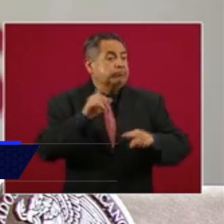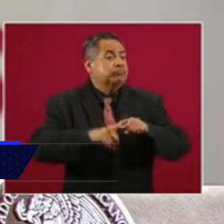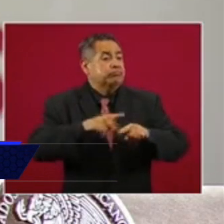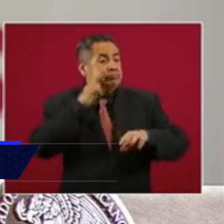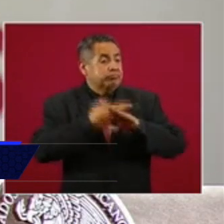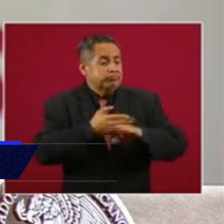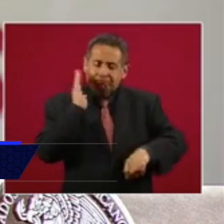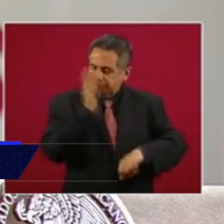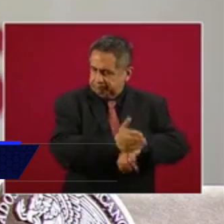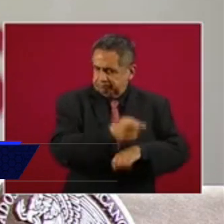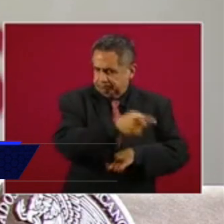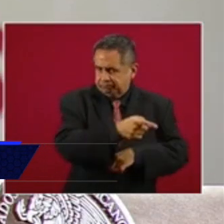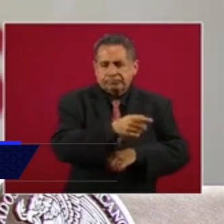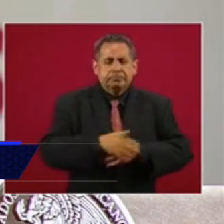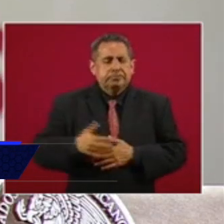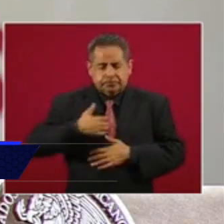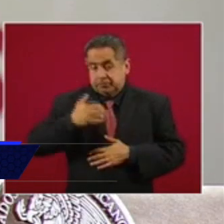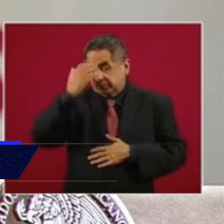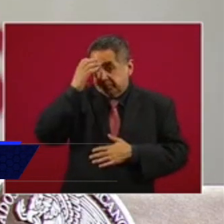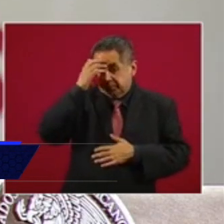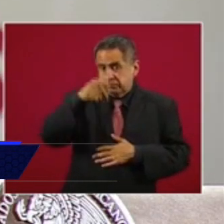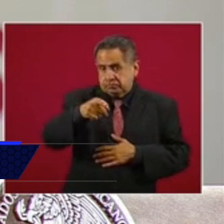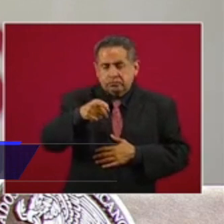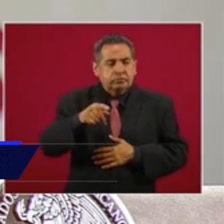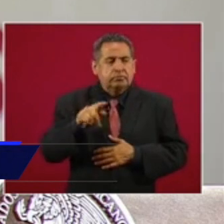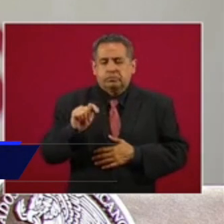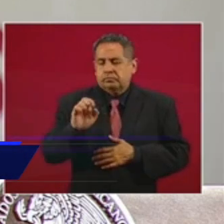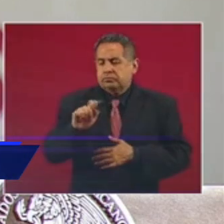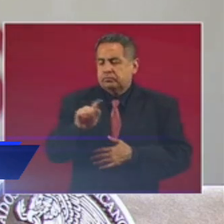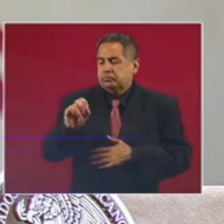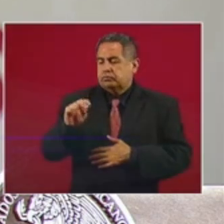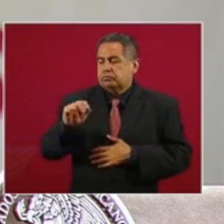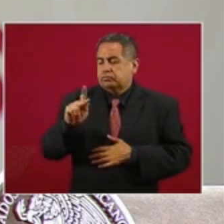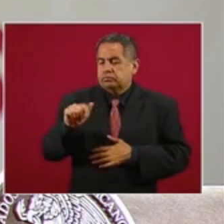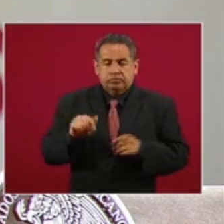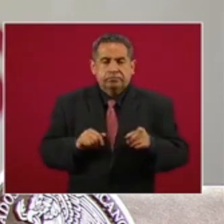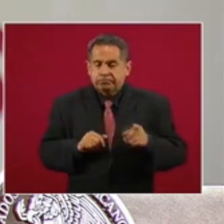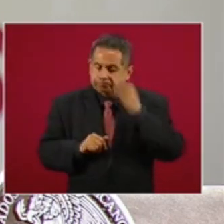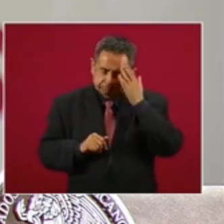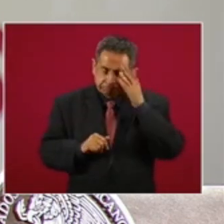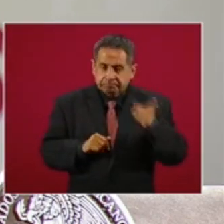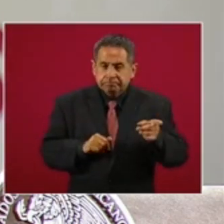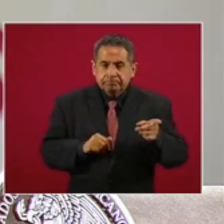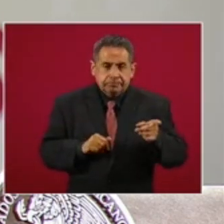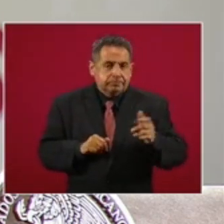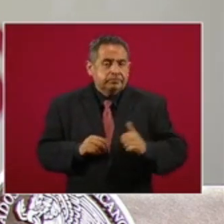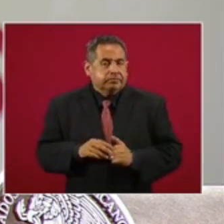responsables. conozco Tesonapa y